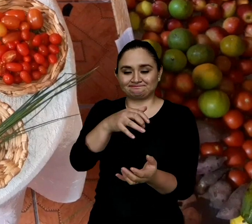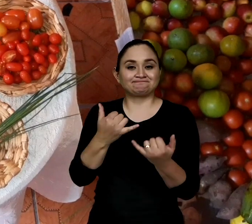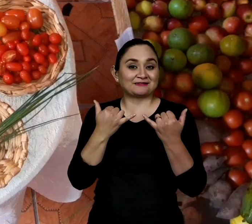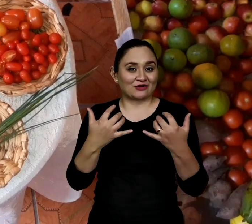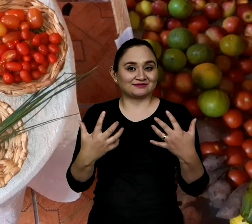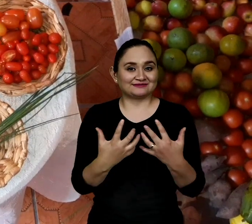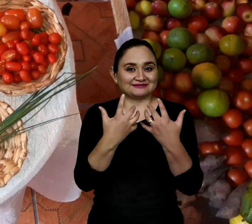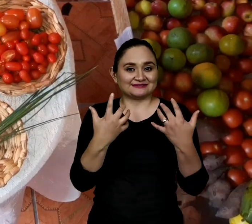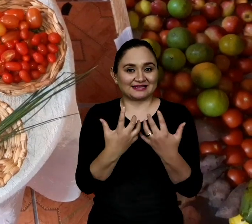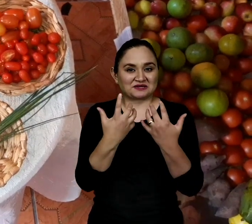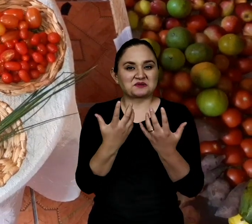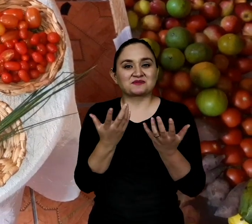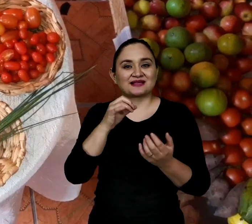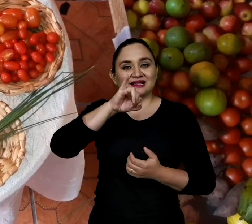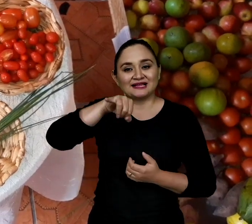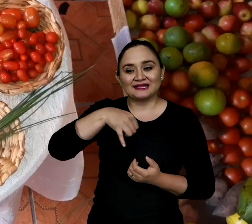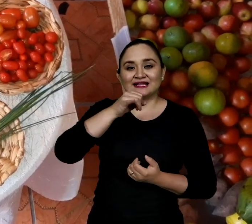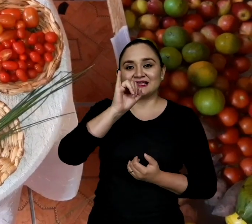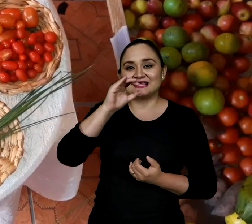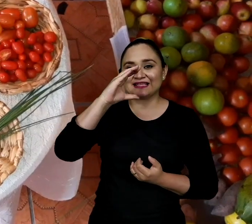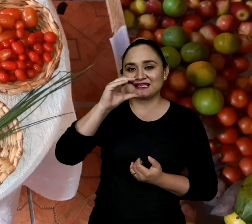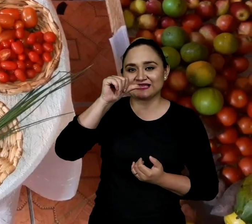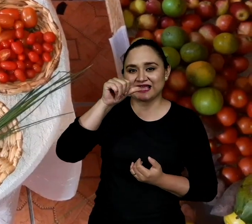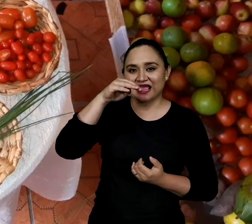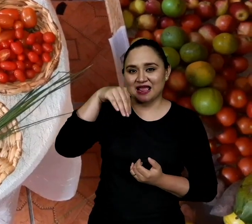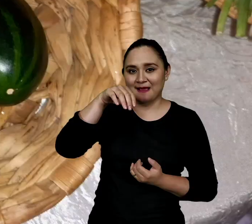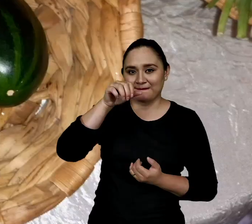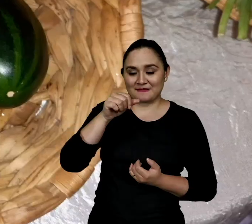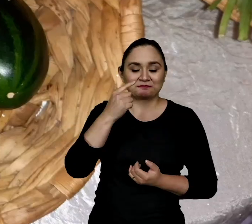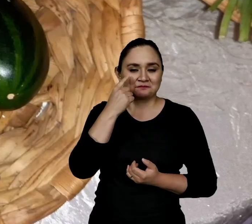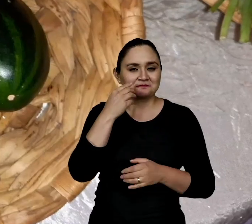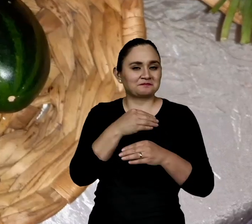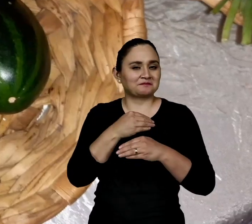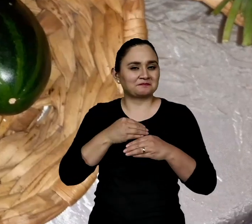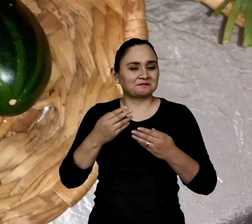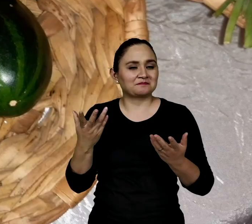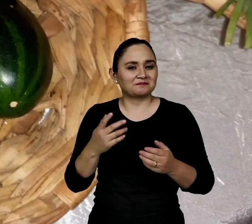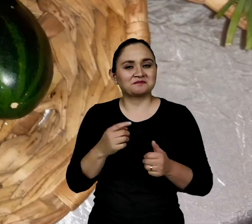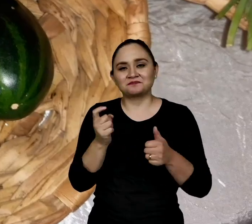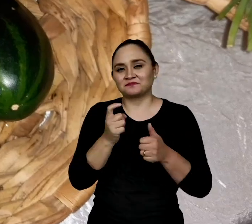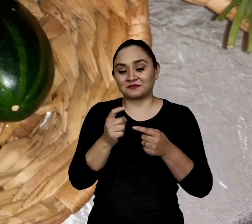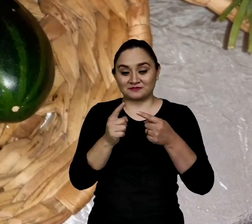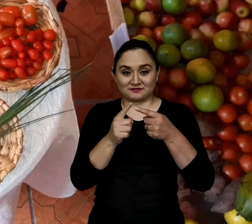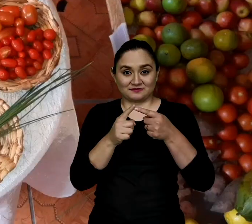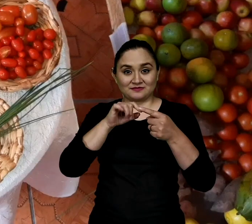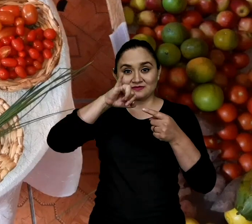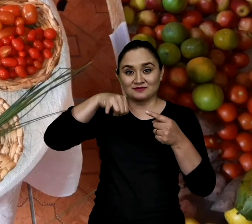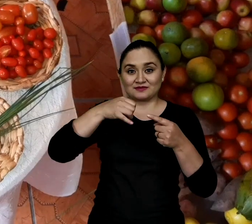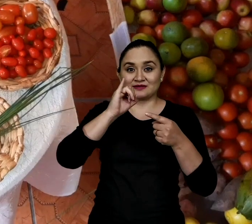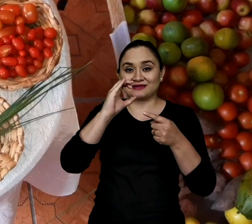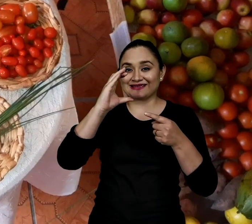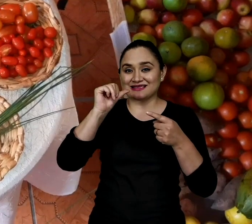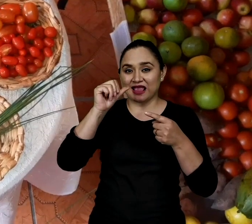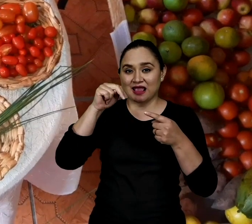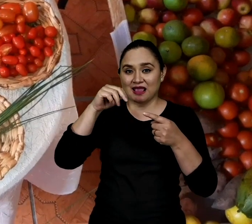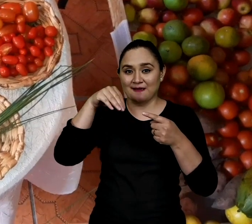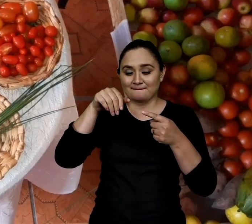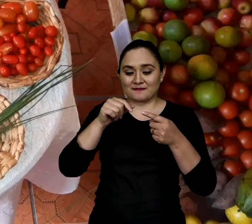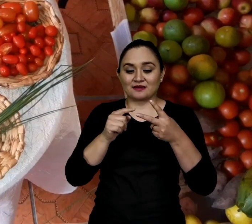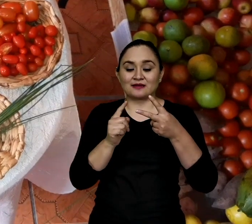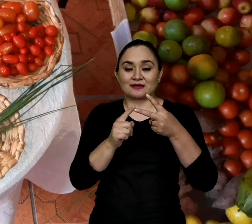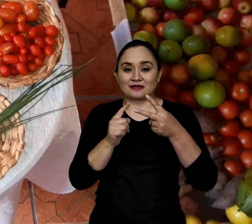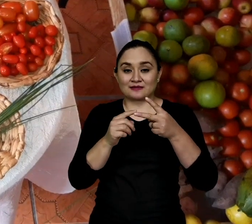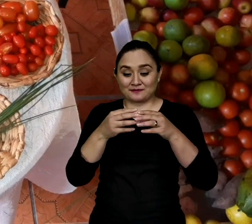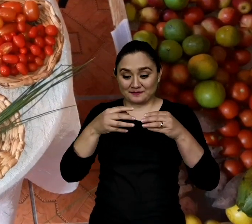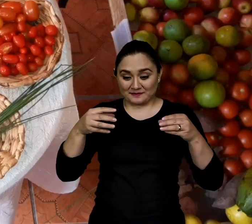ingredientes que vamos a utilizar son una jícama, pepinillos tiernitos, sal marina, en esta